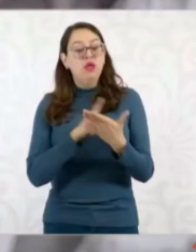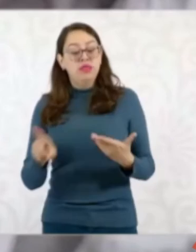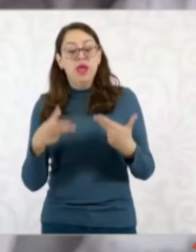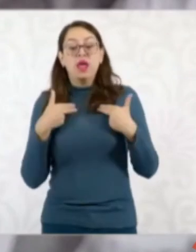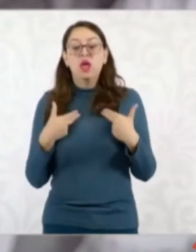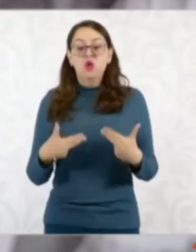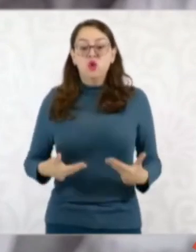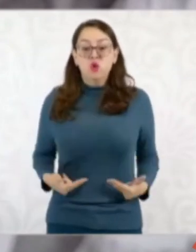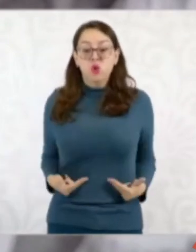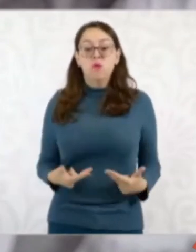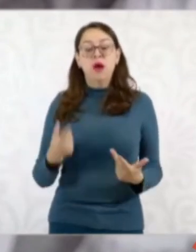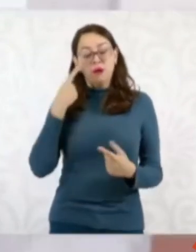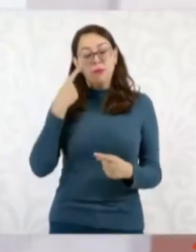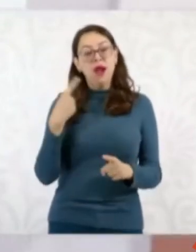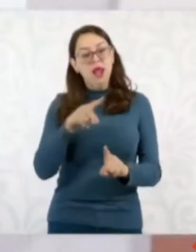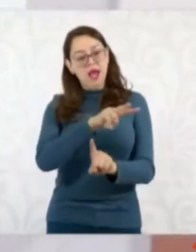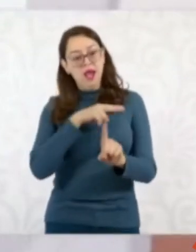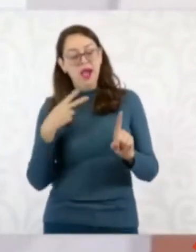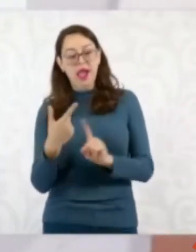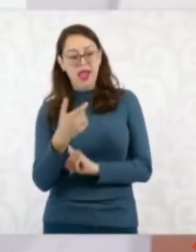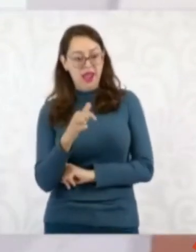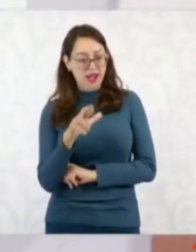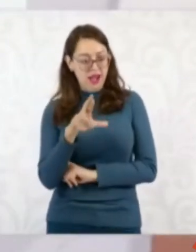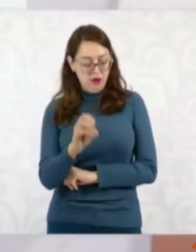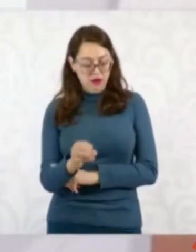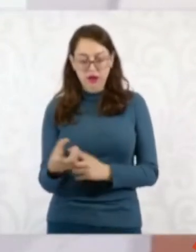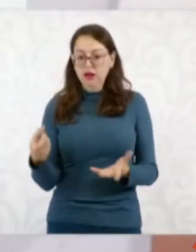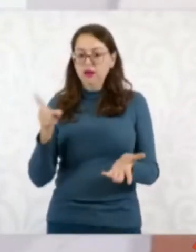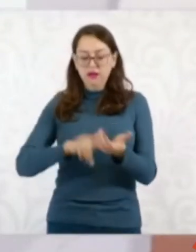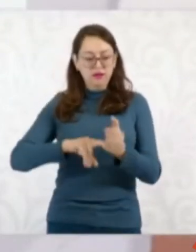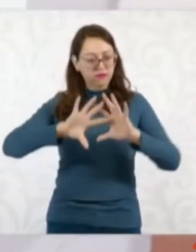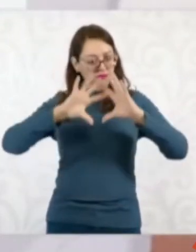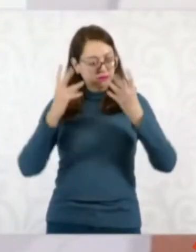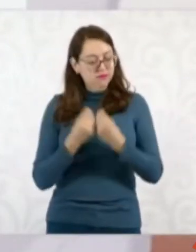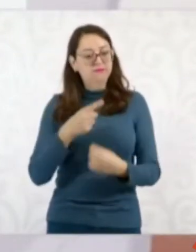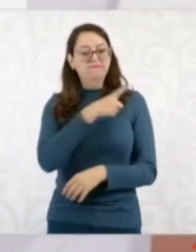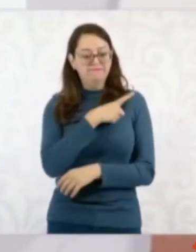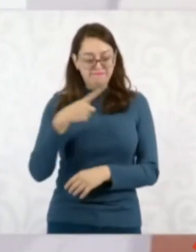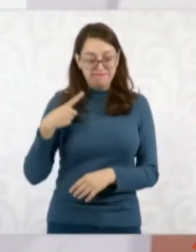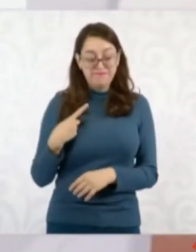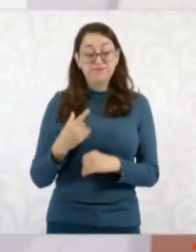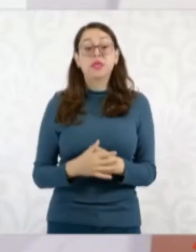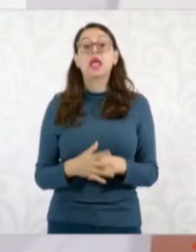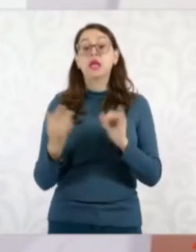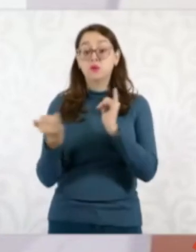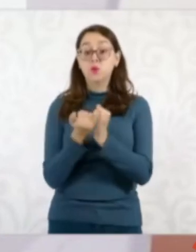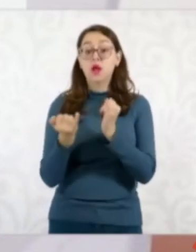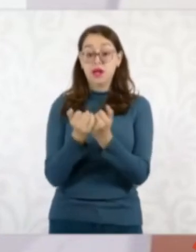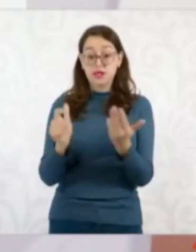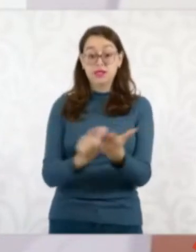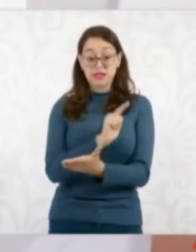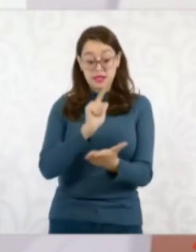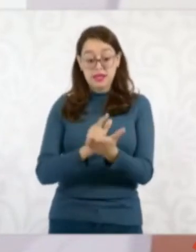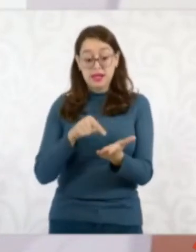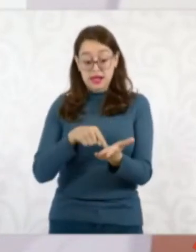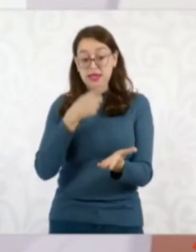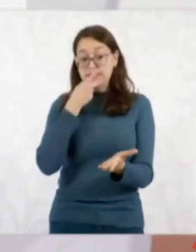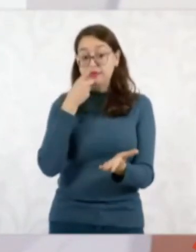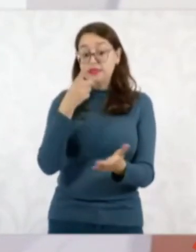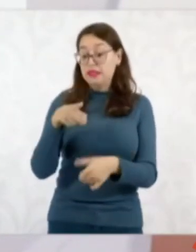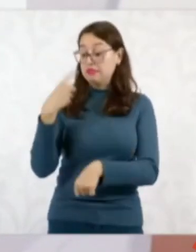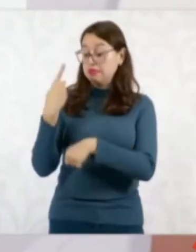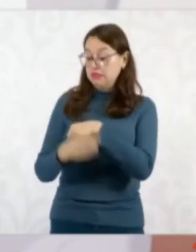mujeres con perspectiva de género. También el proyecto de ley dispone derechos de las víctimas a la reparación integral del